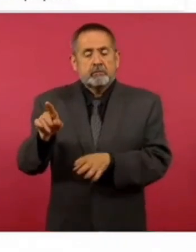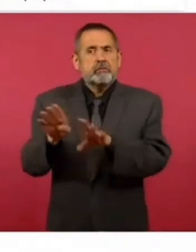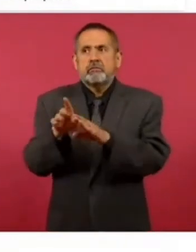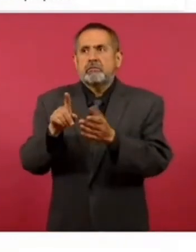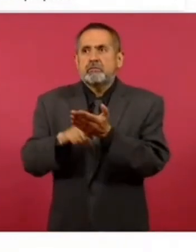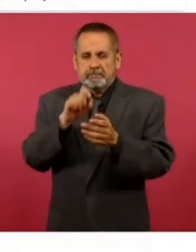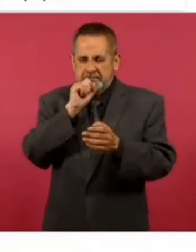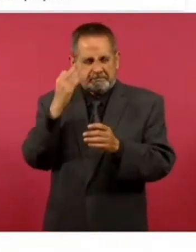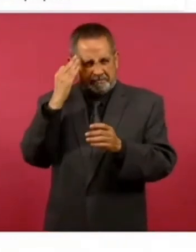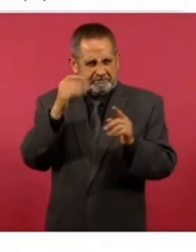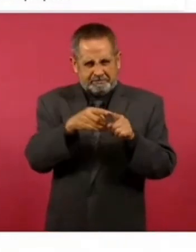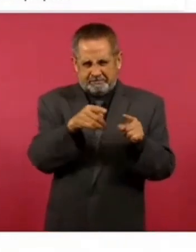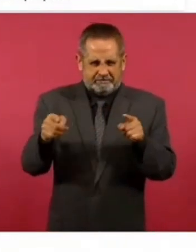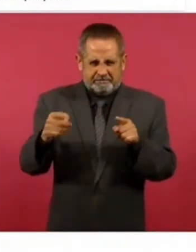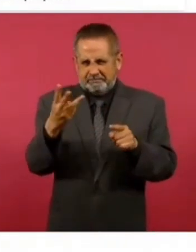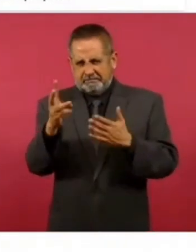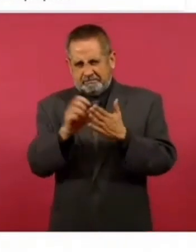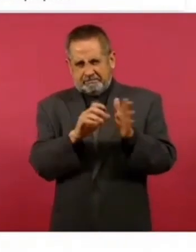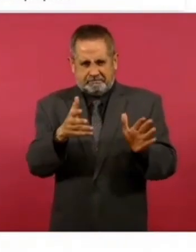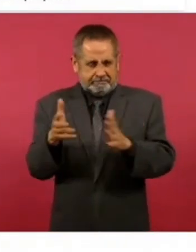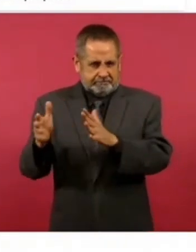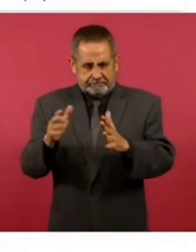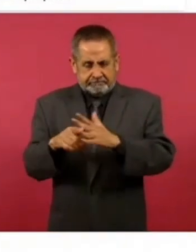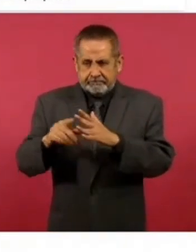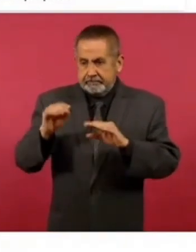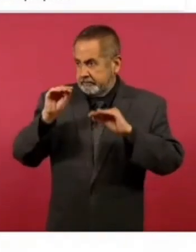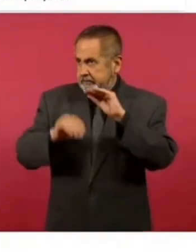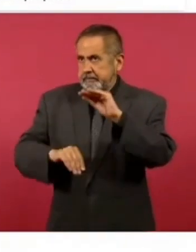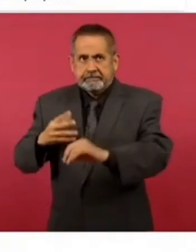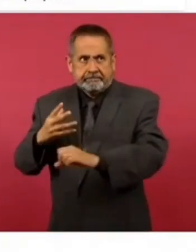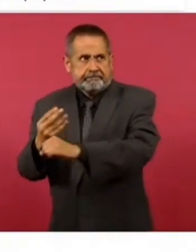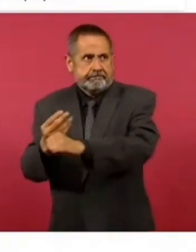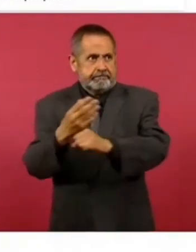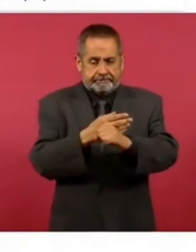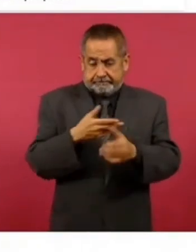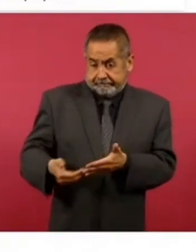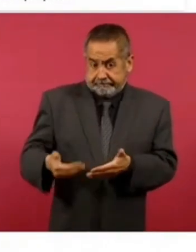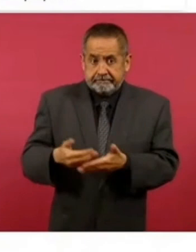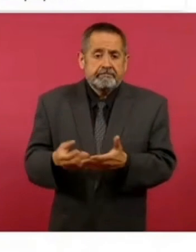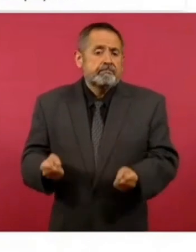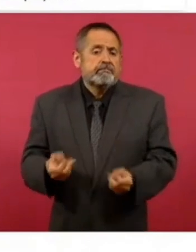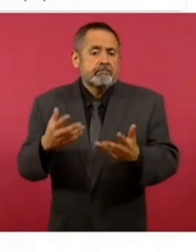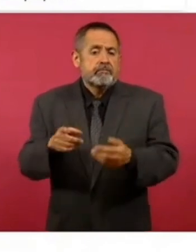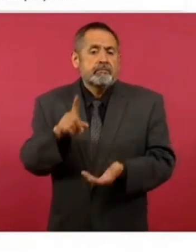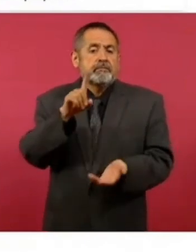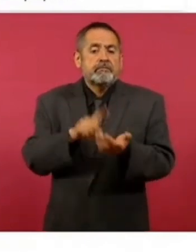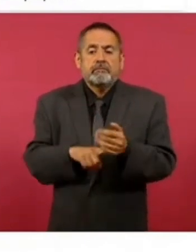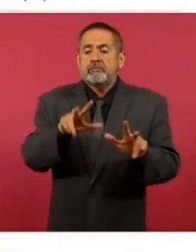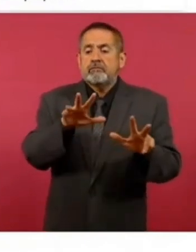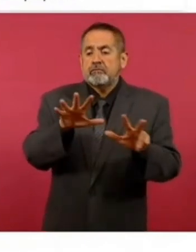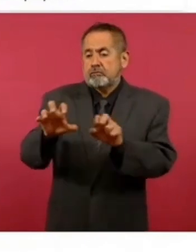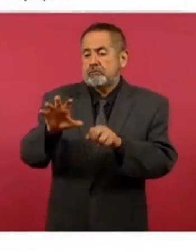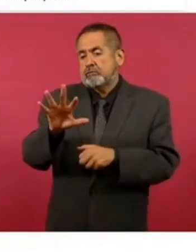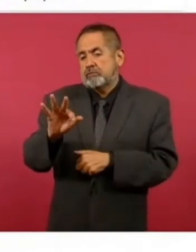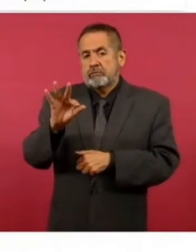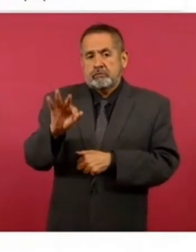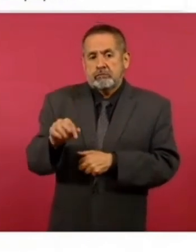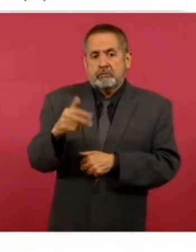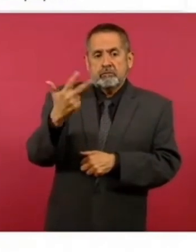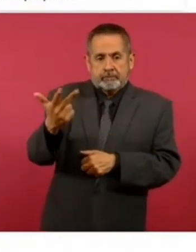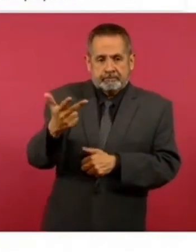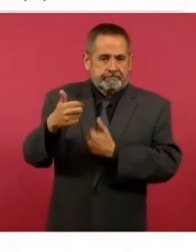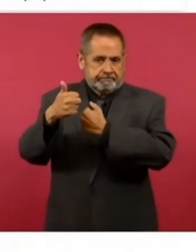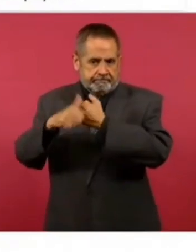para el mismo periodo, digamos, de 3 meses, pero ya viendo lo que vamos de 2023, se han realizado 1,848 cirugías. Es